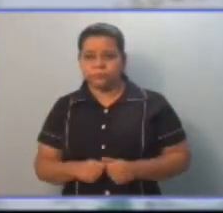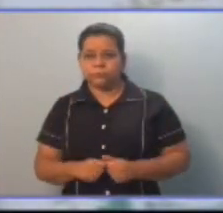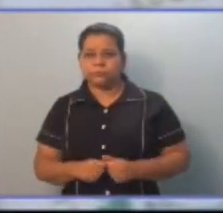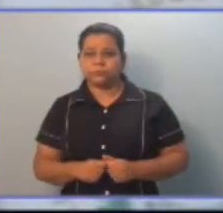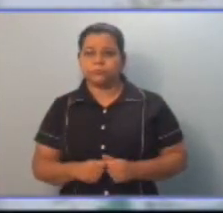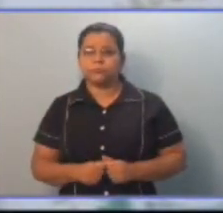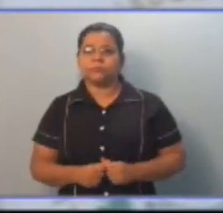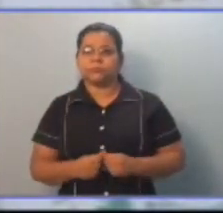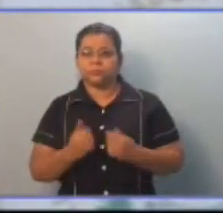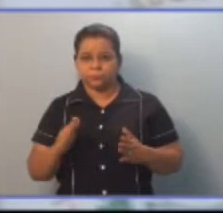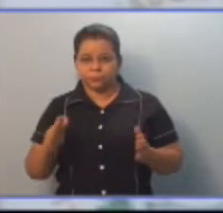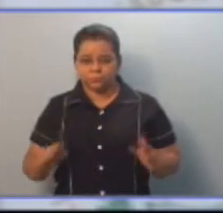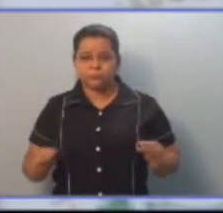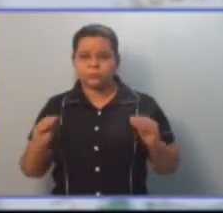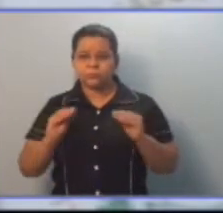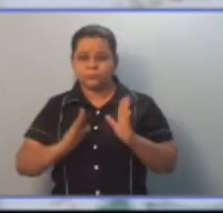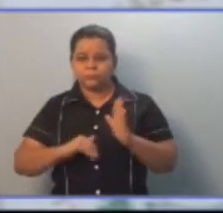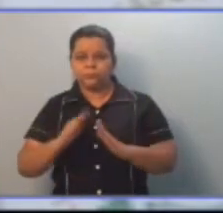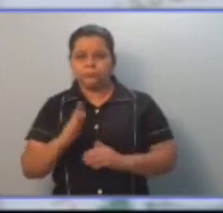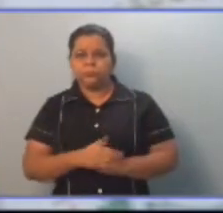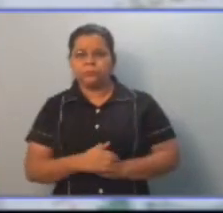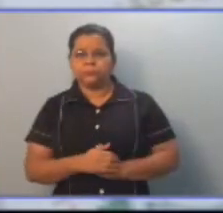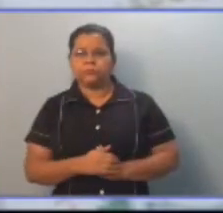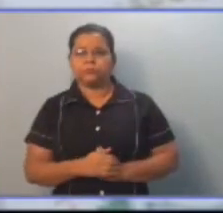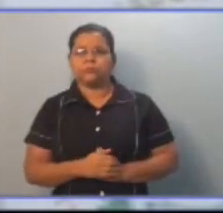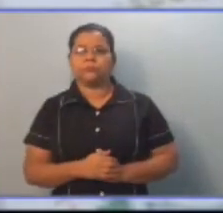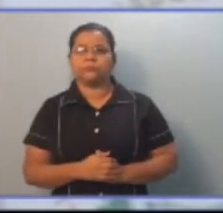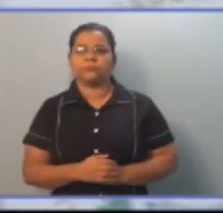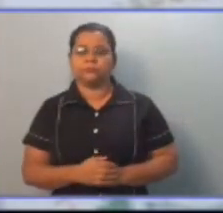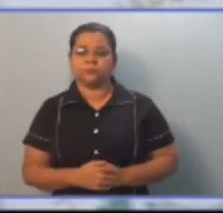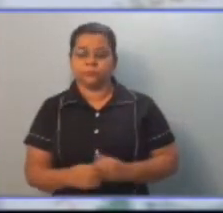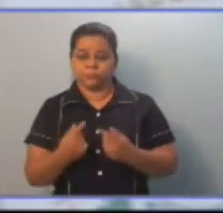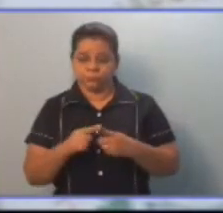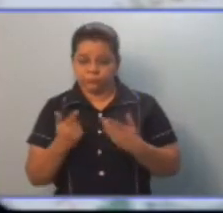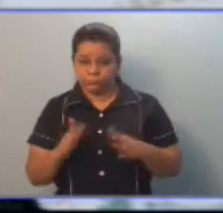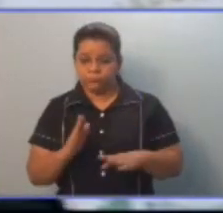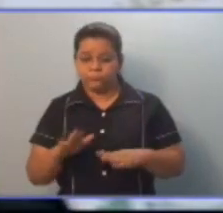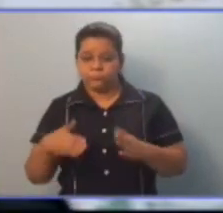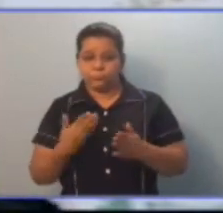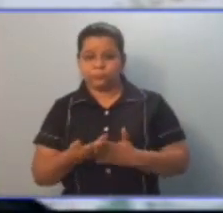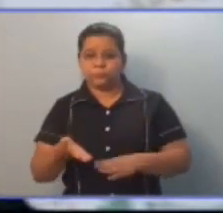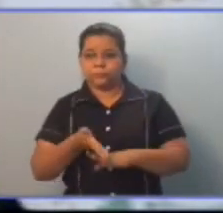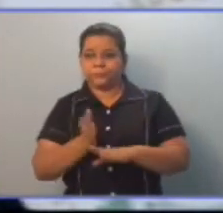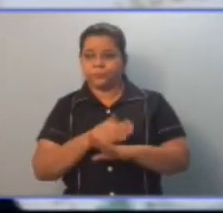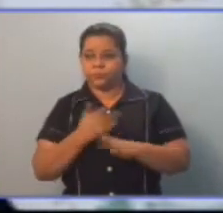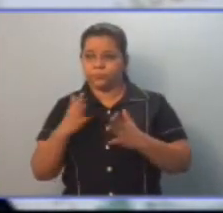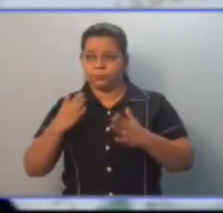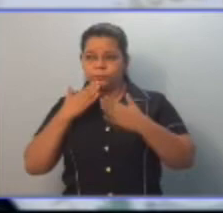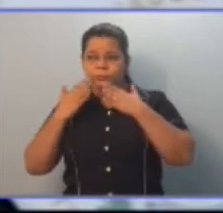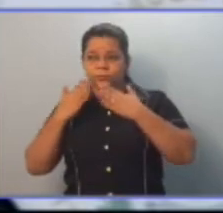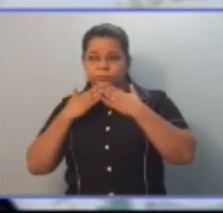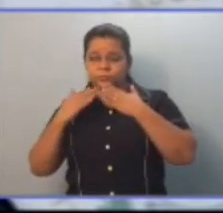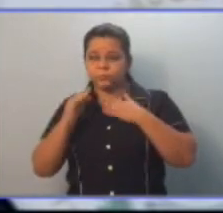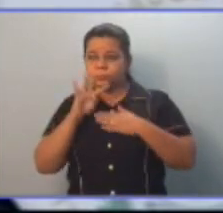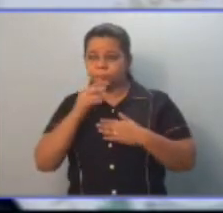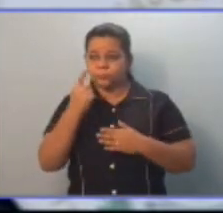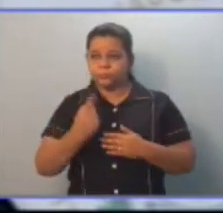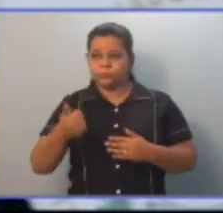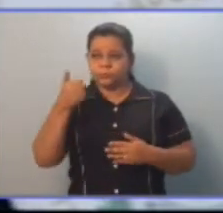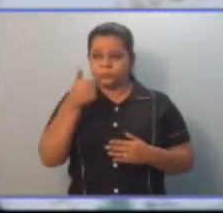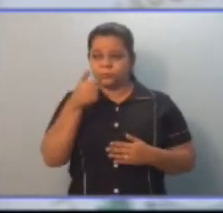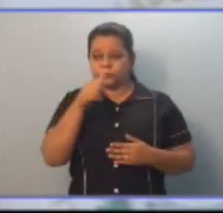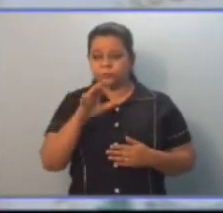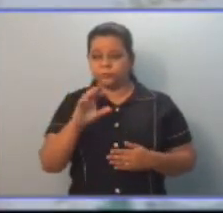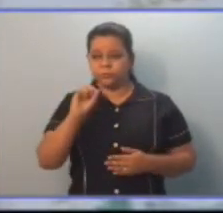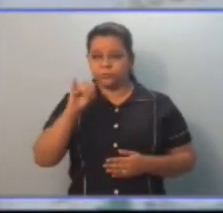una interpretación estrictamente legal y técnica. Pero la interpretación que le dan los 4 magistrados de la Sala Constitucional es